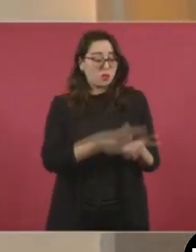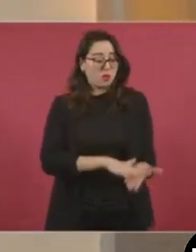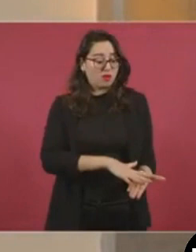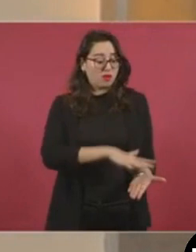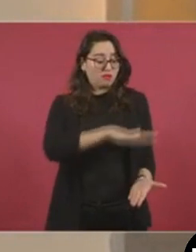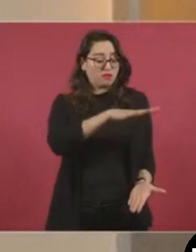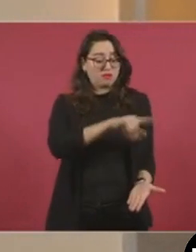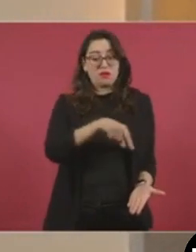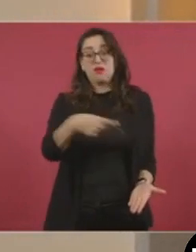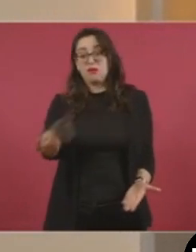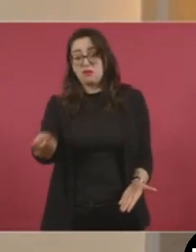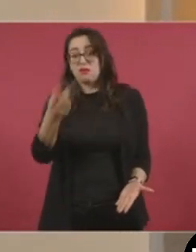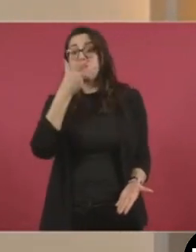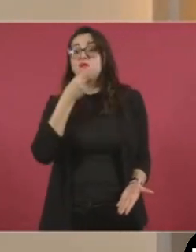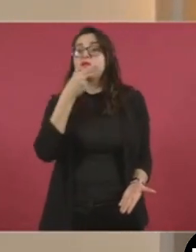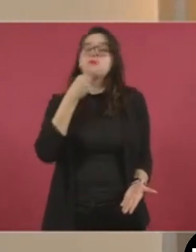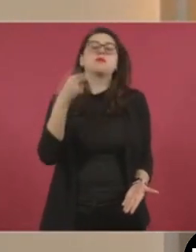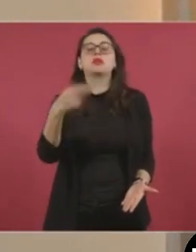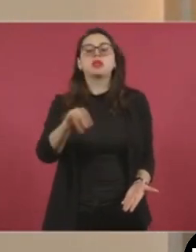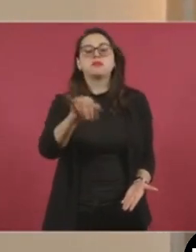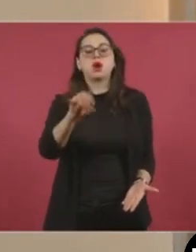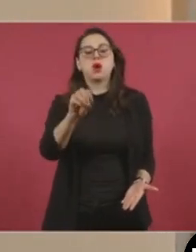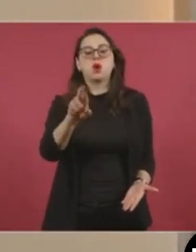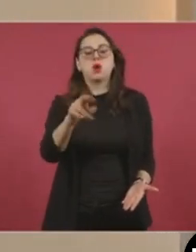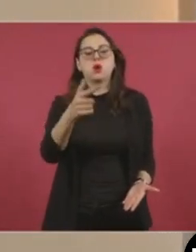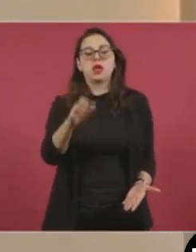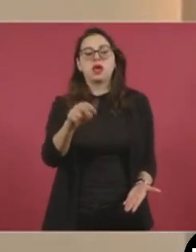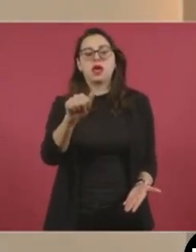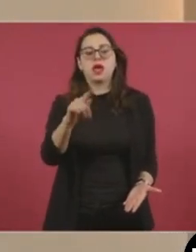señor Jorge Antonio S.,